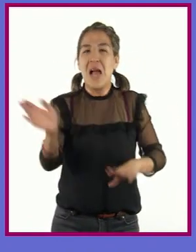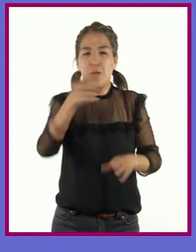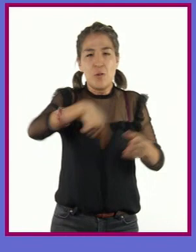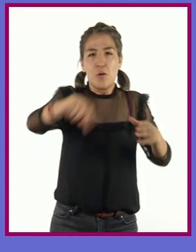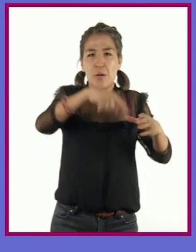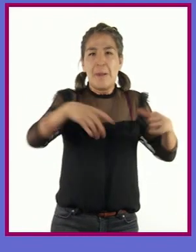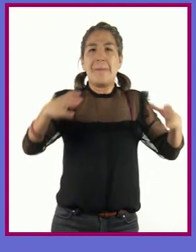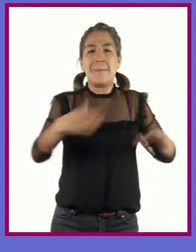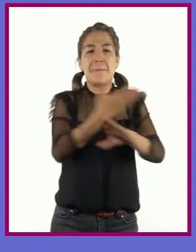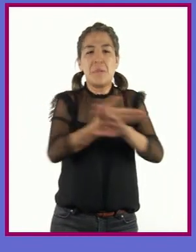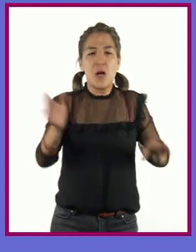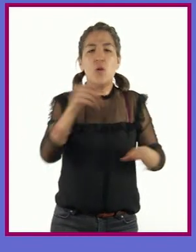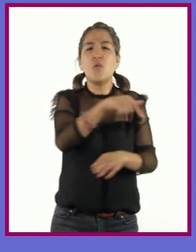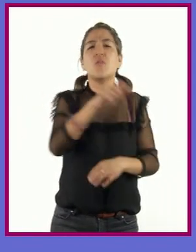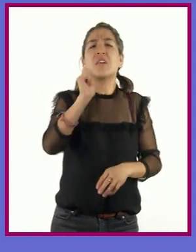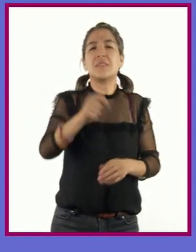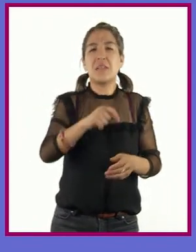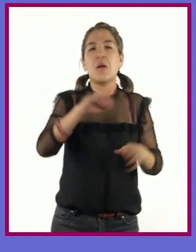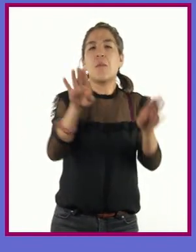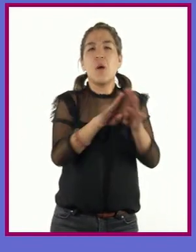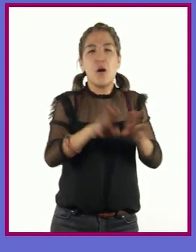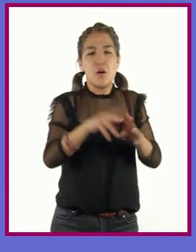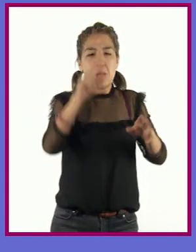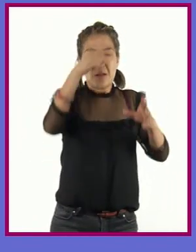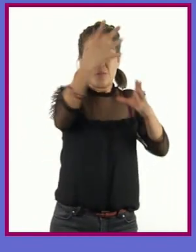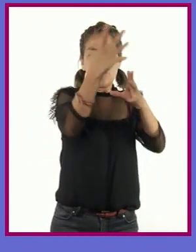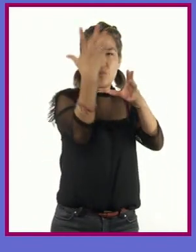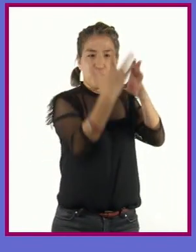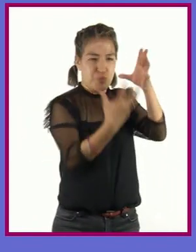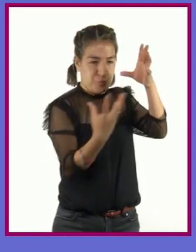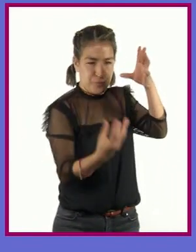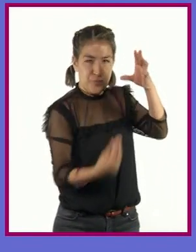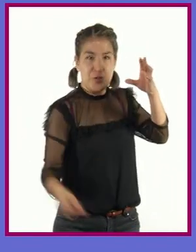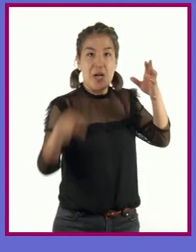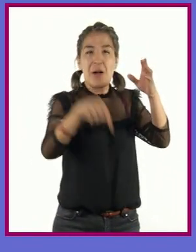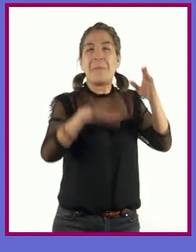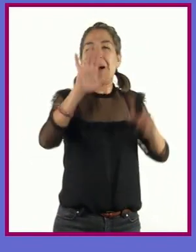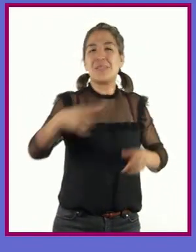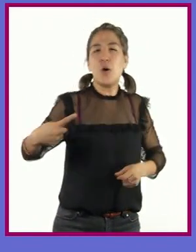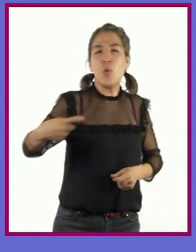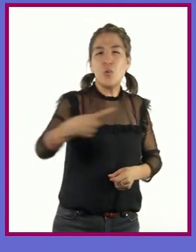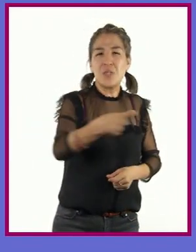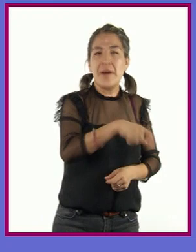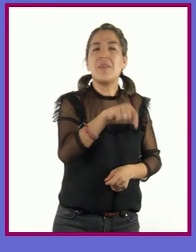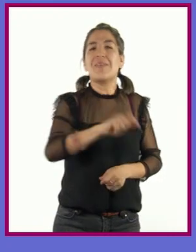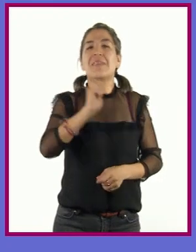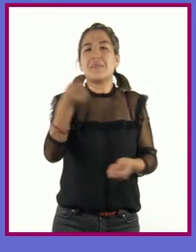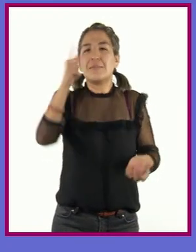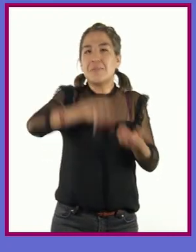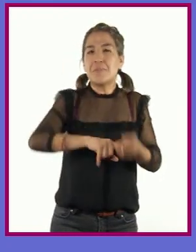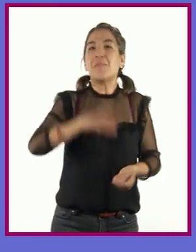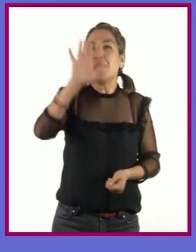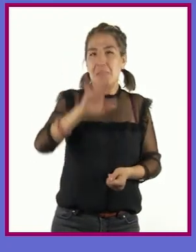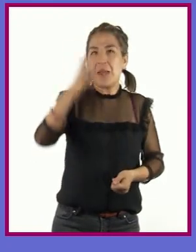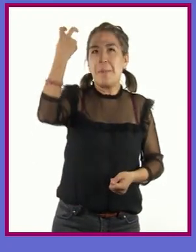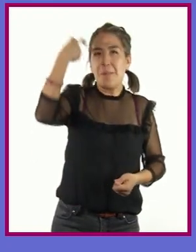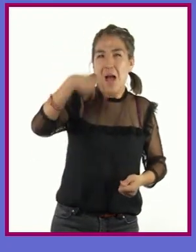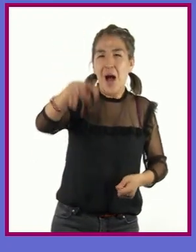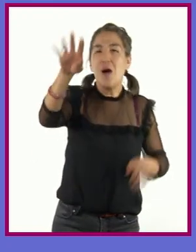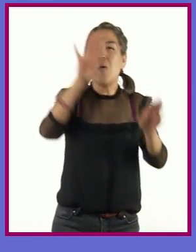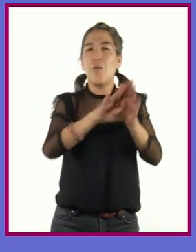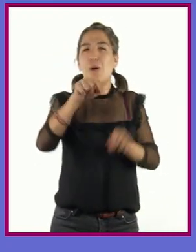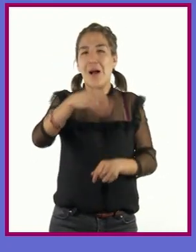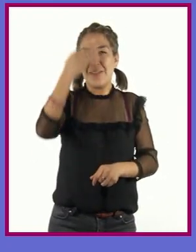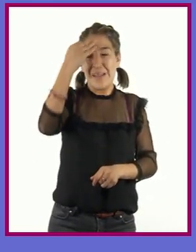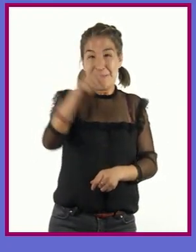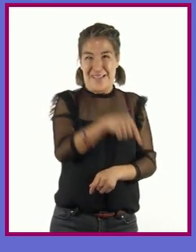conectados por un pasillo conocido como agujero de gusano a través del cual, se intuye, es posible viajar en el tiempo. Aunque por el momento esta idea